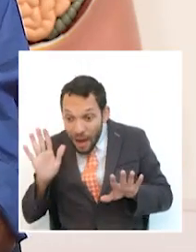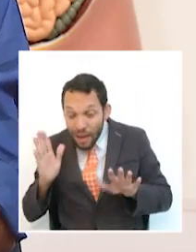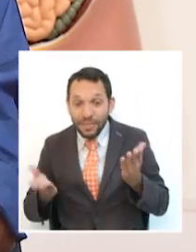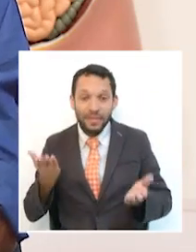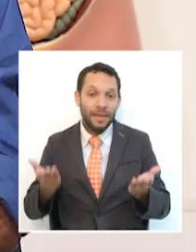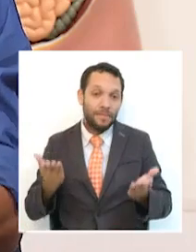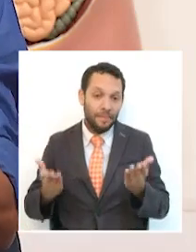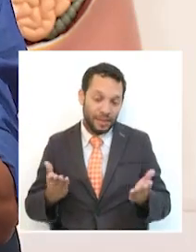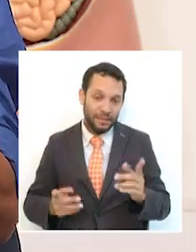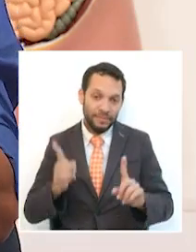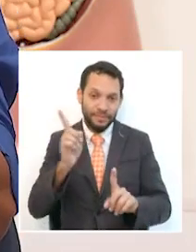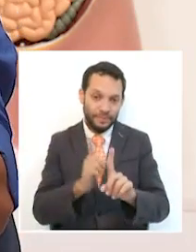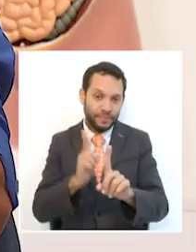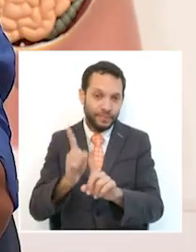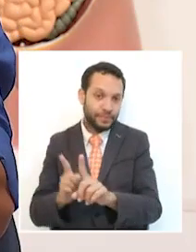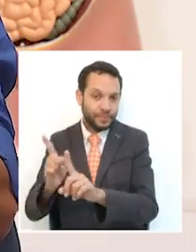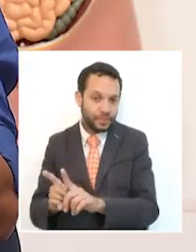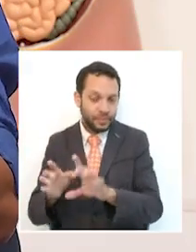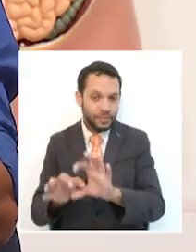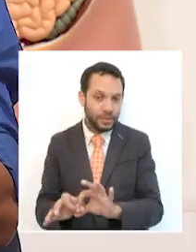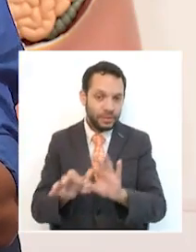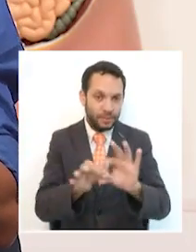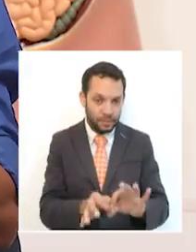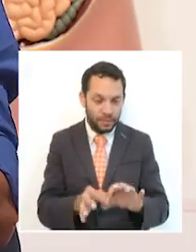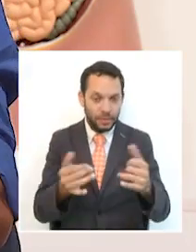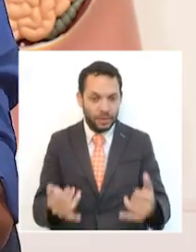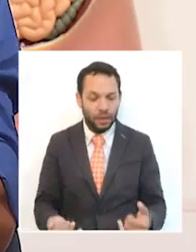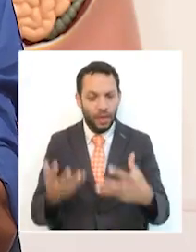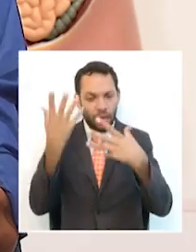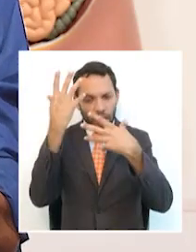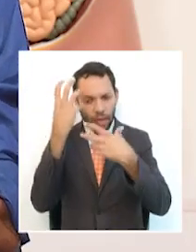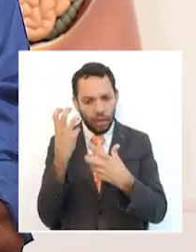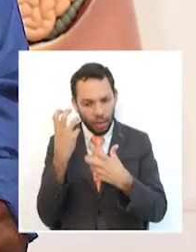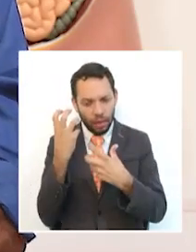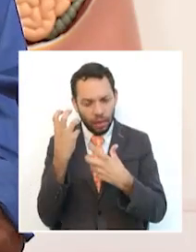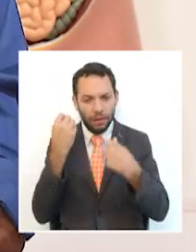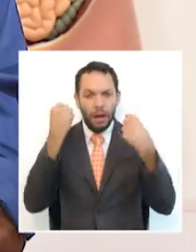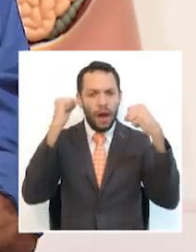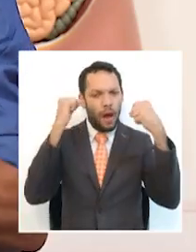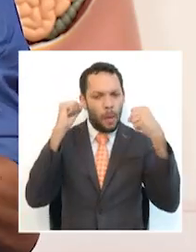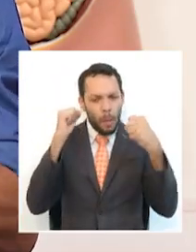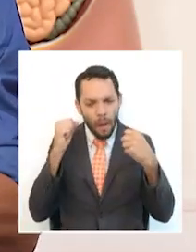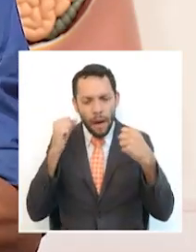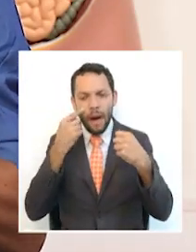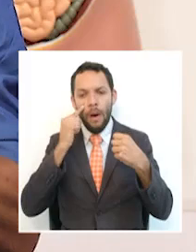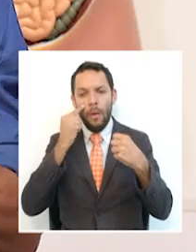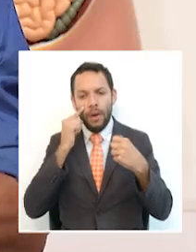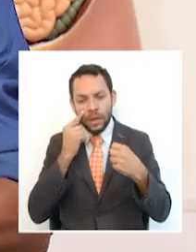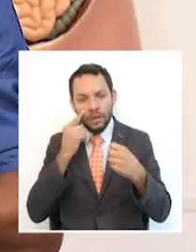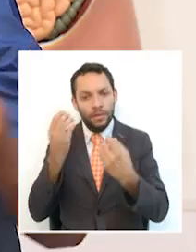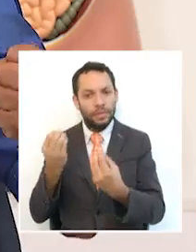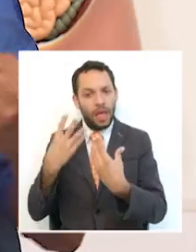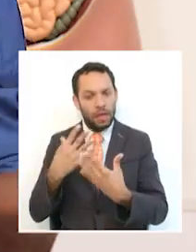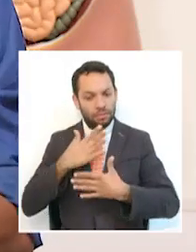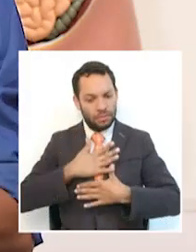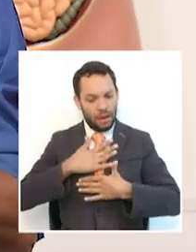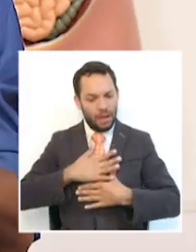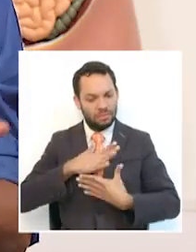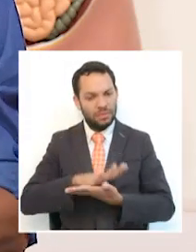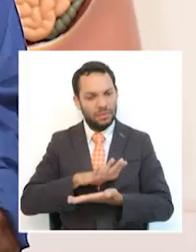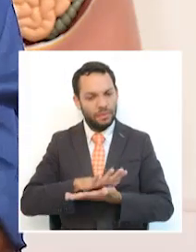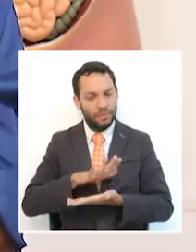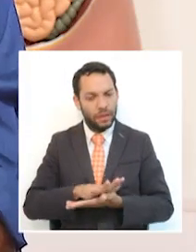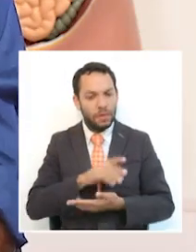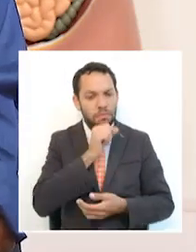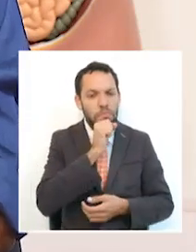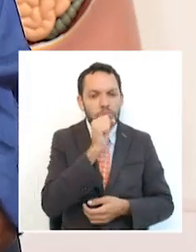leyes universales es este tiempo que voy a vivir amargado y deprimido quien me lo va a devolver entonces primero al adulto mayor abrazarlo